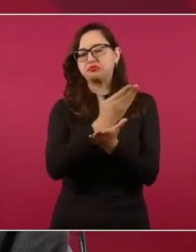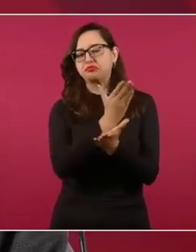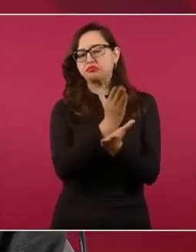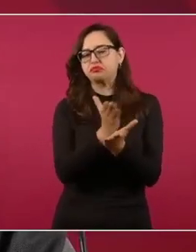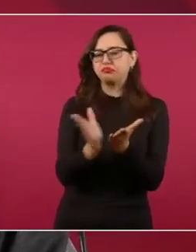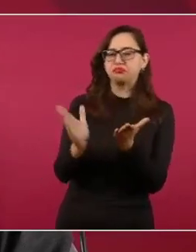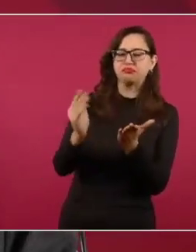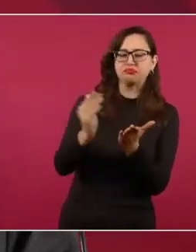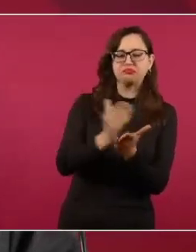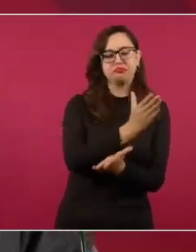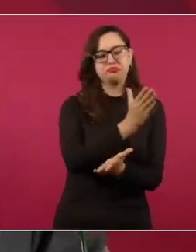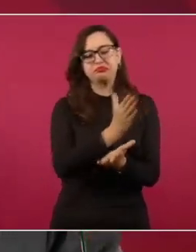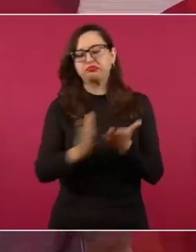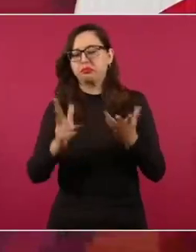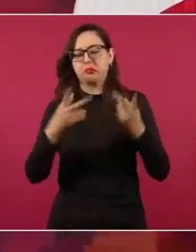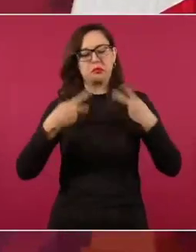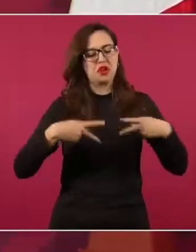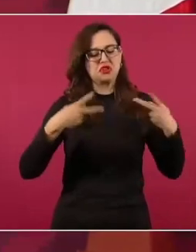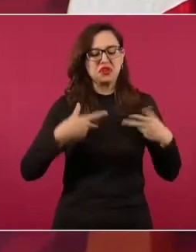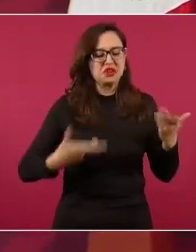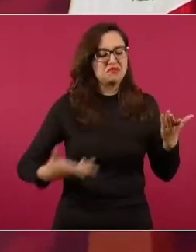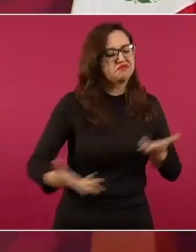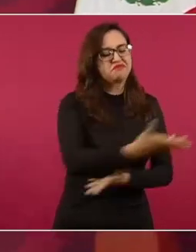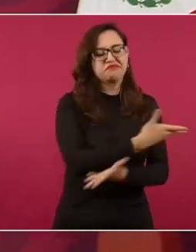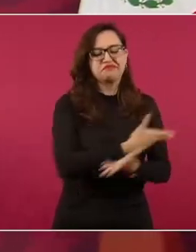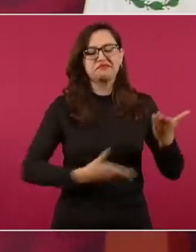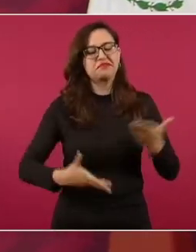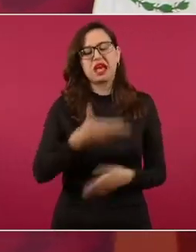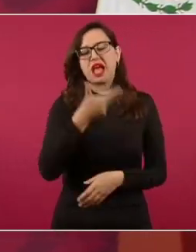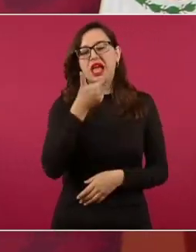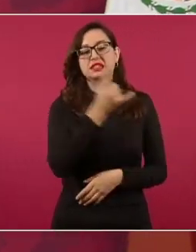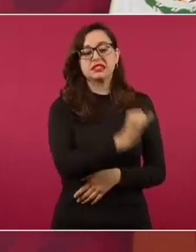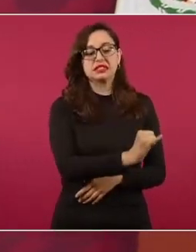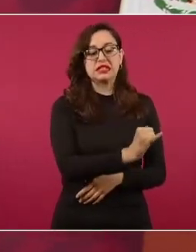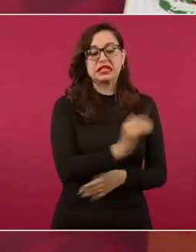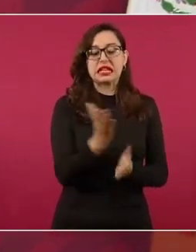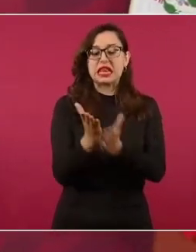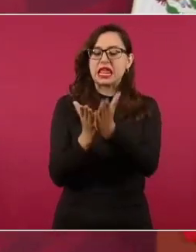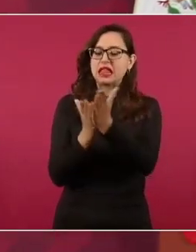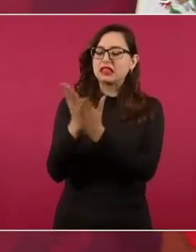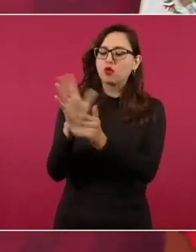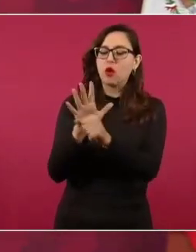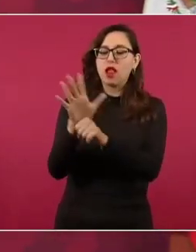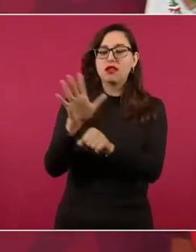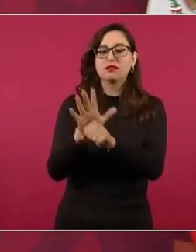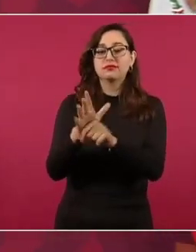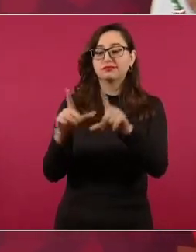La verdadera lealtad es al proyecto de nación,